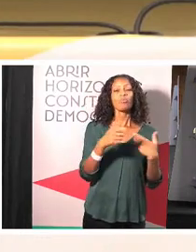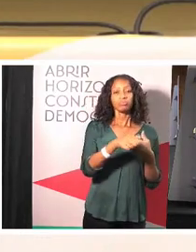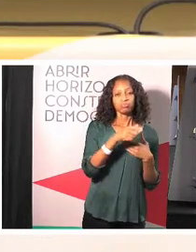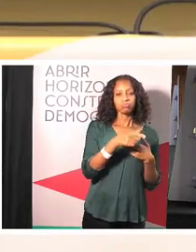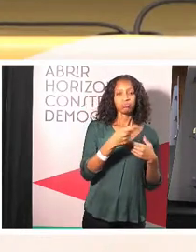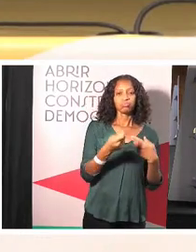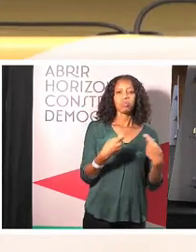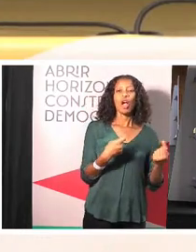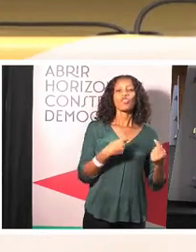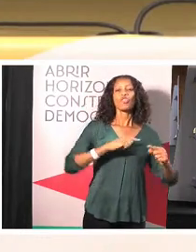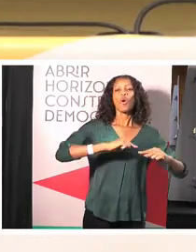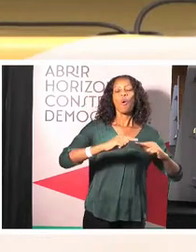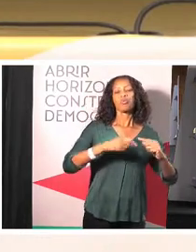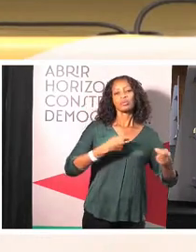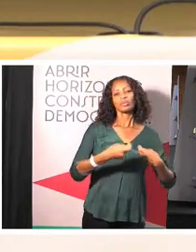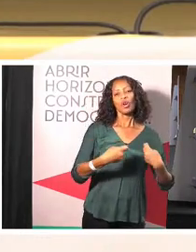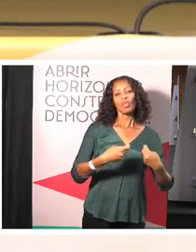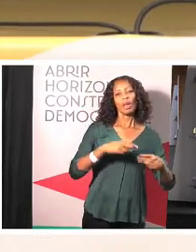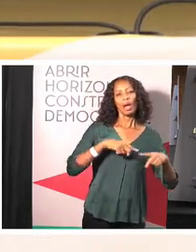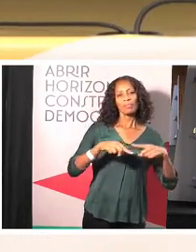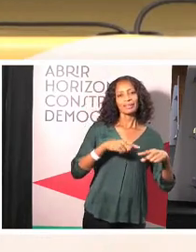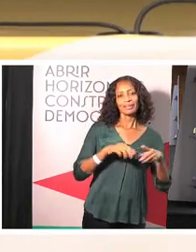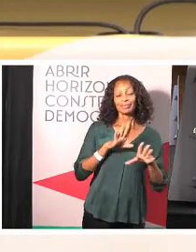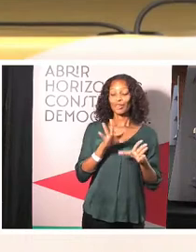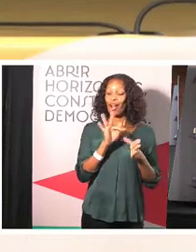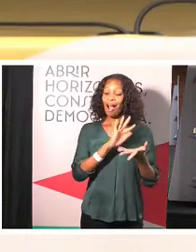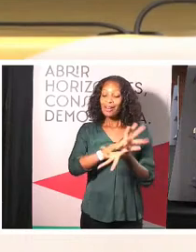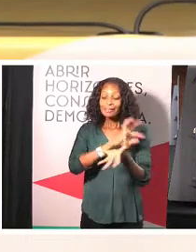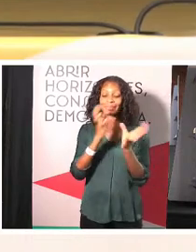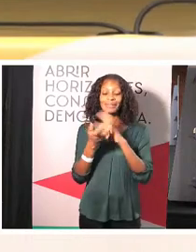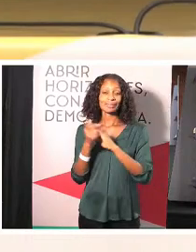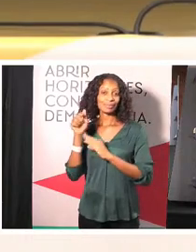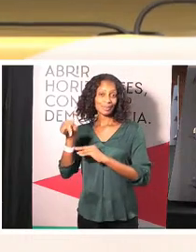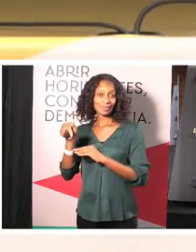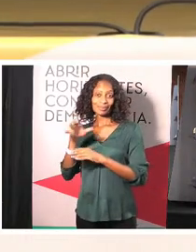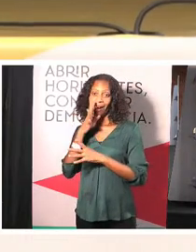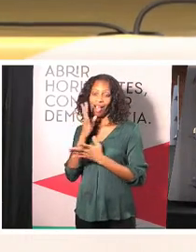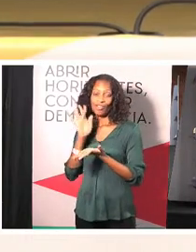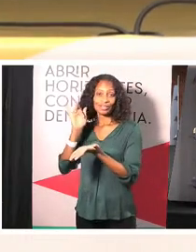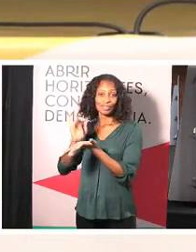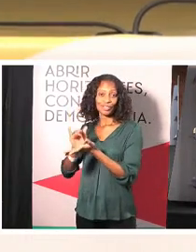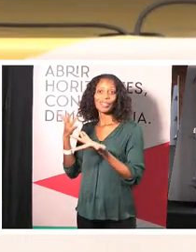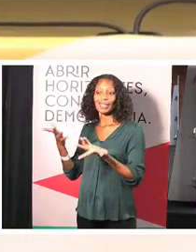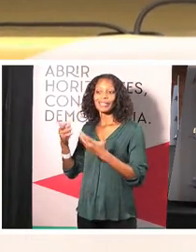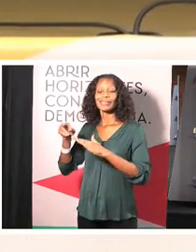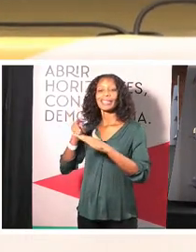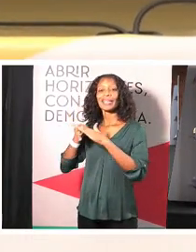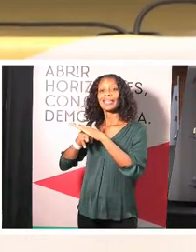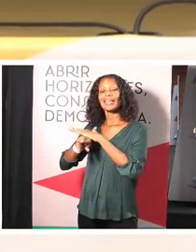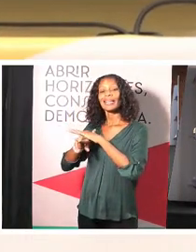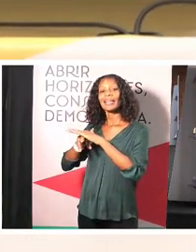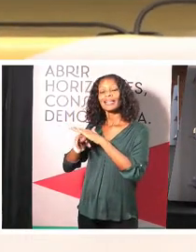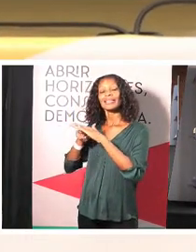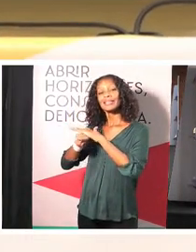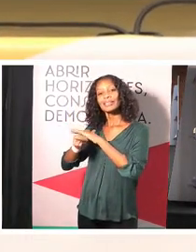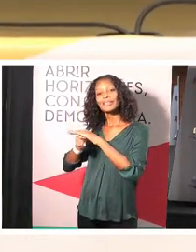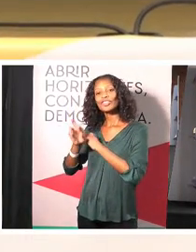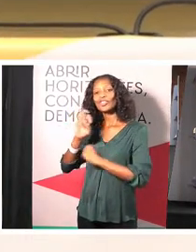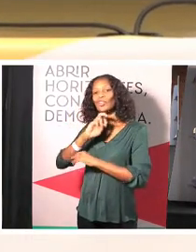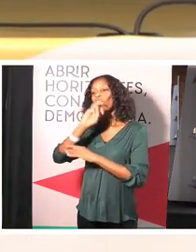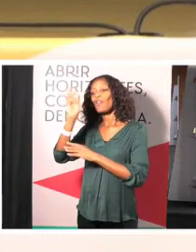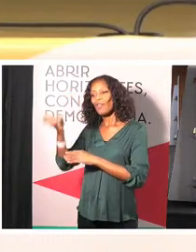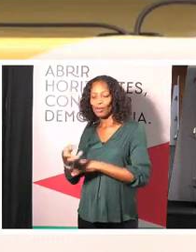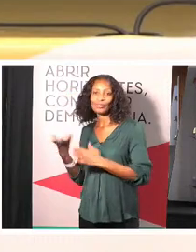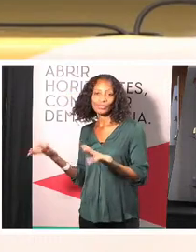son nacionales, sino que son interestatales. Ahora BlackRock, por ejemplo, ha construido un sistema de inversión que son